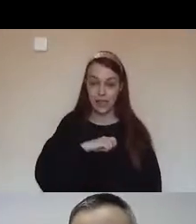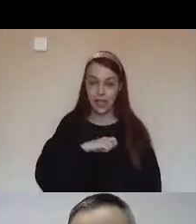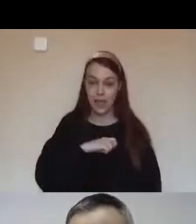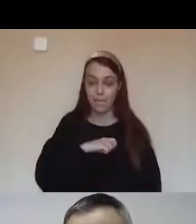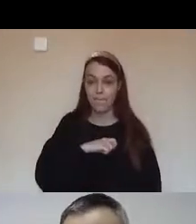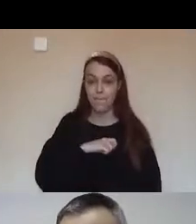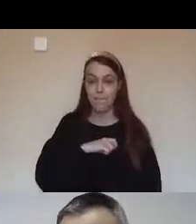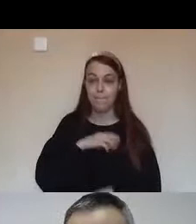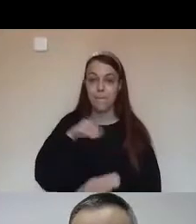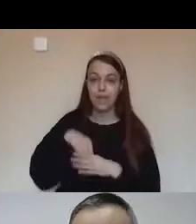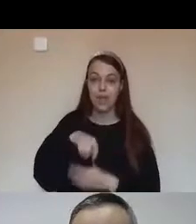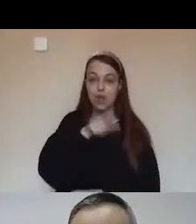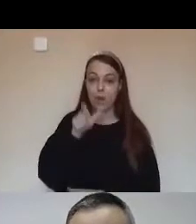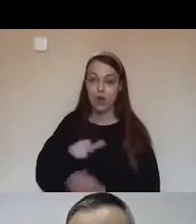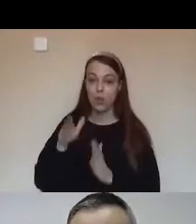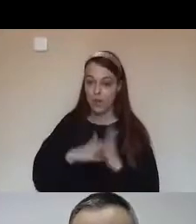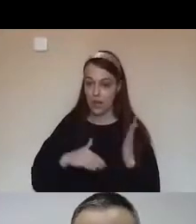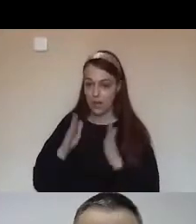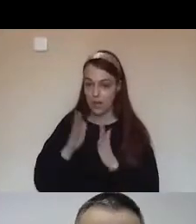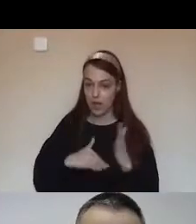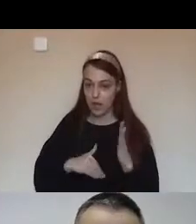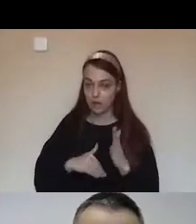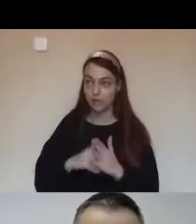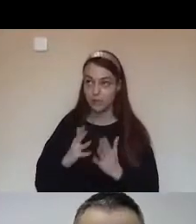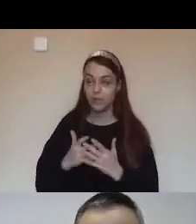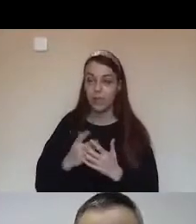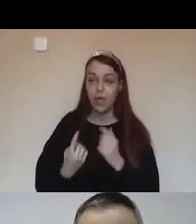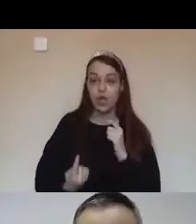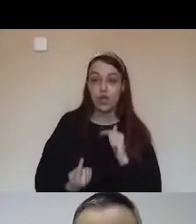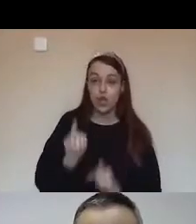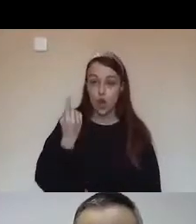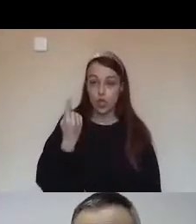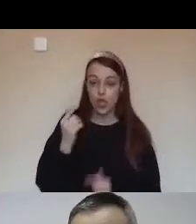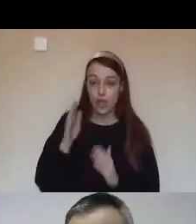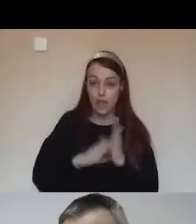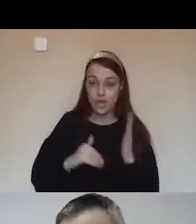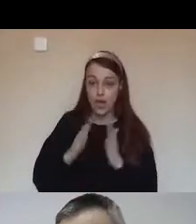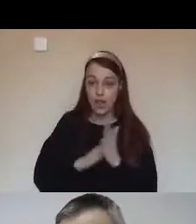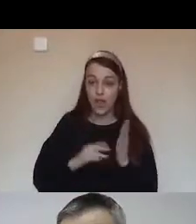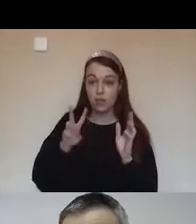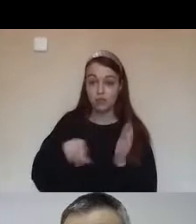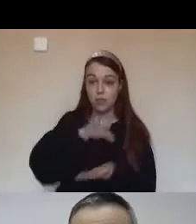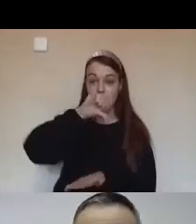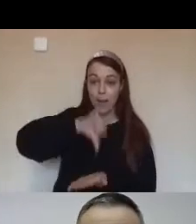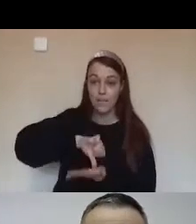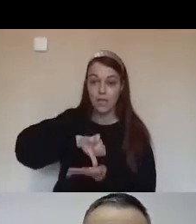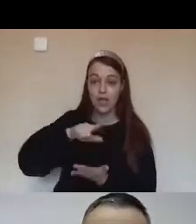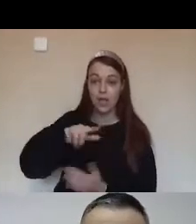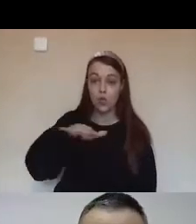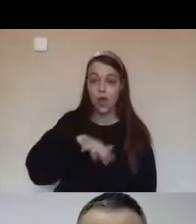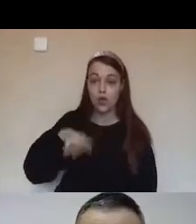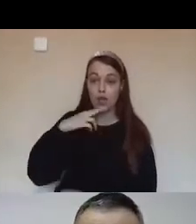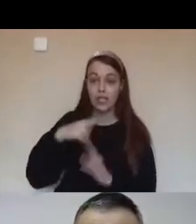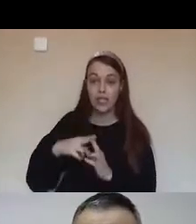la Comunidad Valenciana, y en la parte norte de la Comunidad Valenciana. Es la capital de una comarca que se llama la